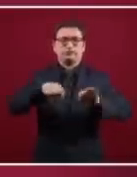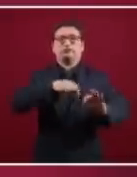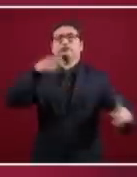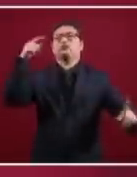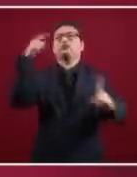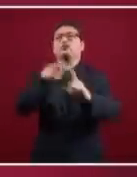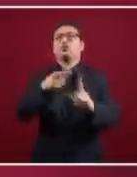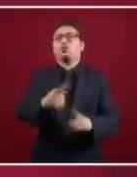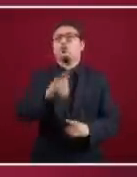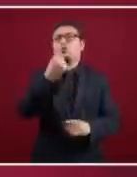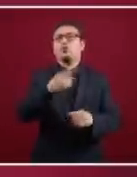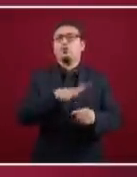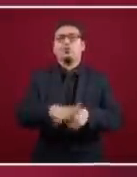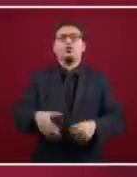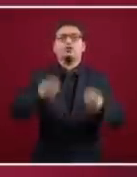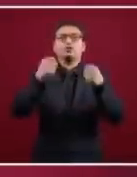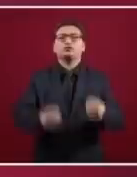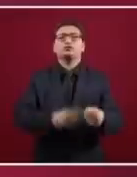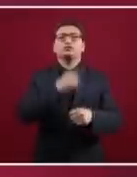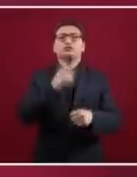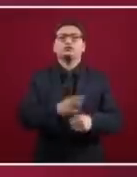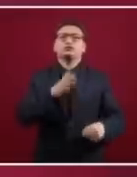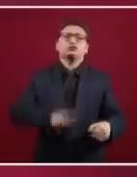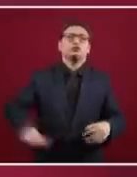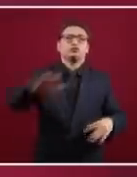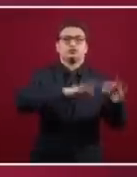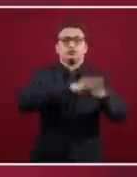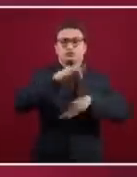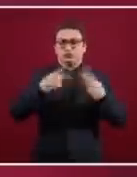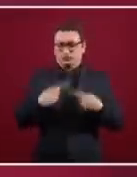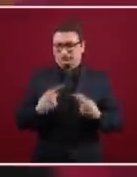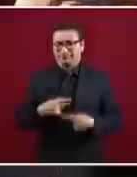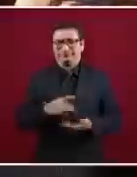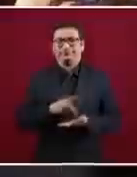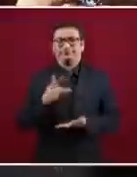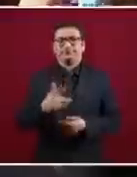que es la seguridad de la sociedad gracias